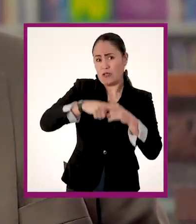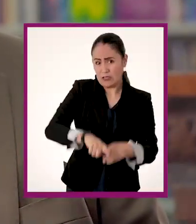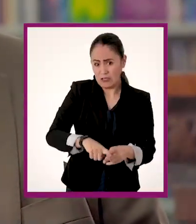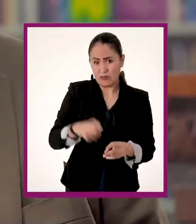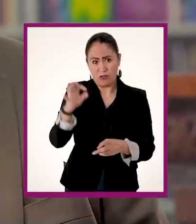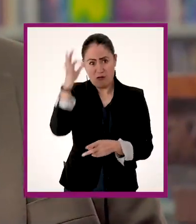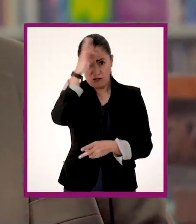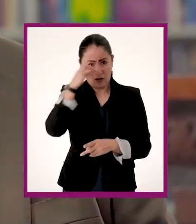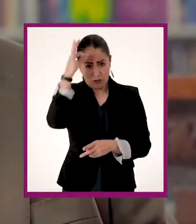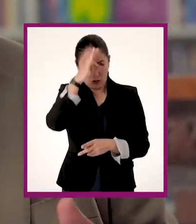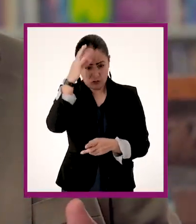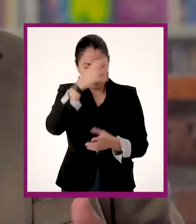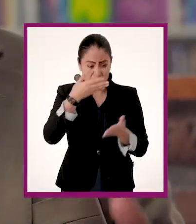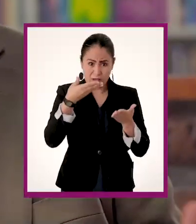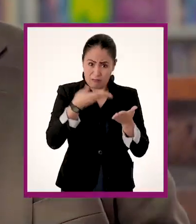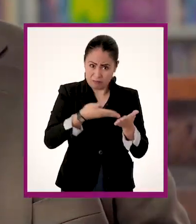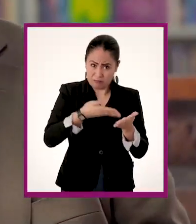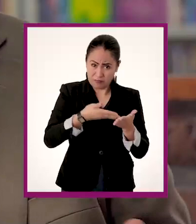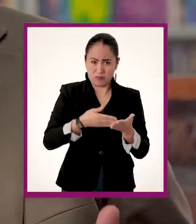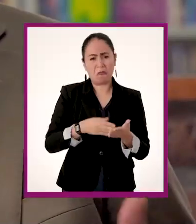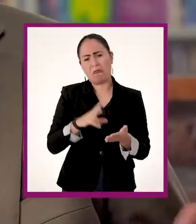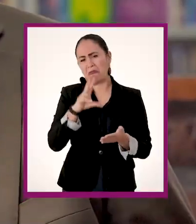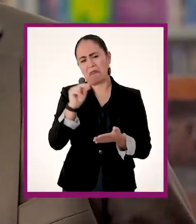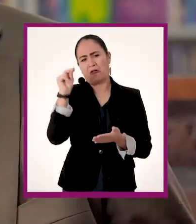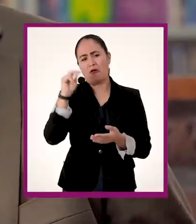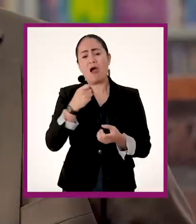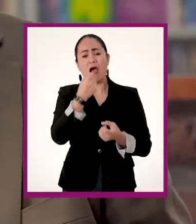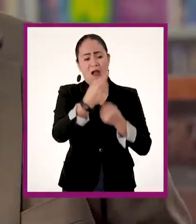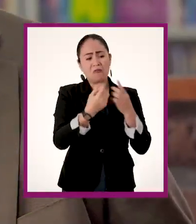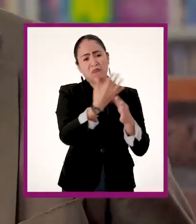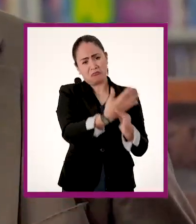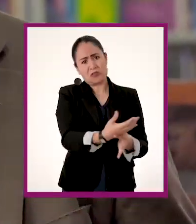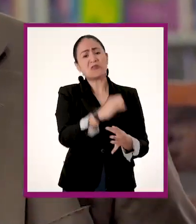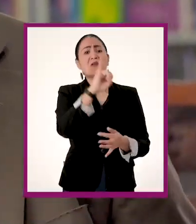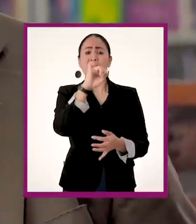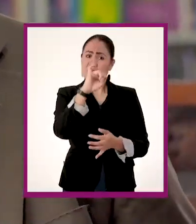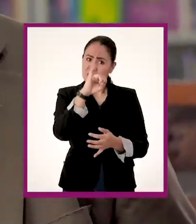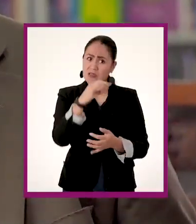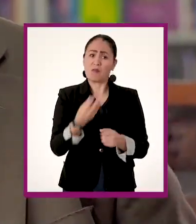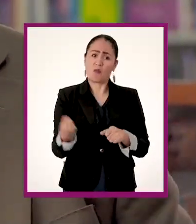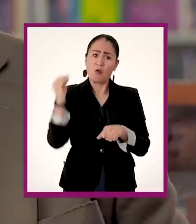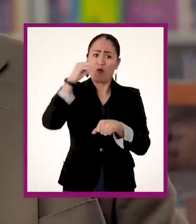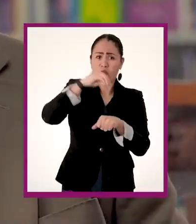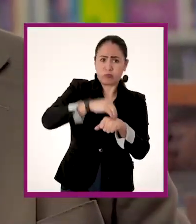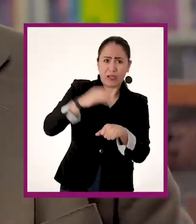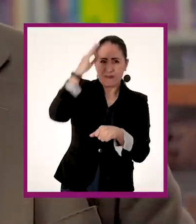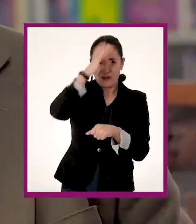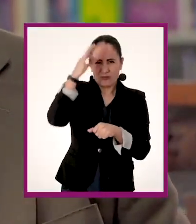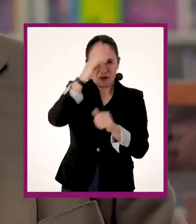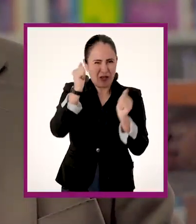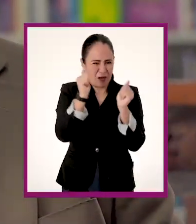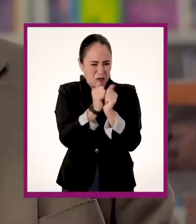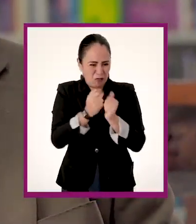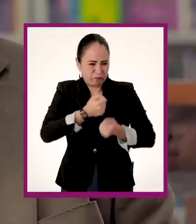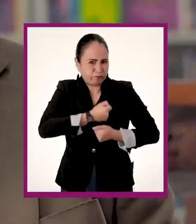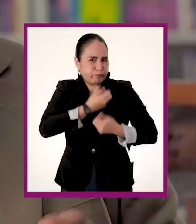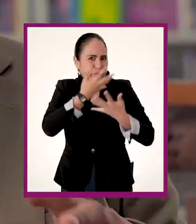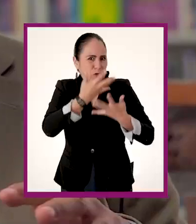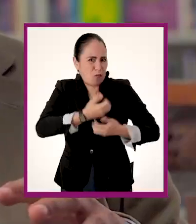esfuerzo filosófico. Y vamos a tener otros que sí, o que incluso nos dicen son más ricos porque son poéticos, son míticos, claro.